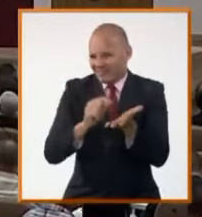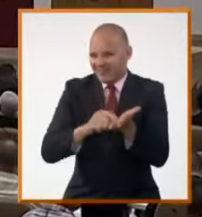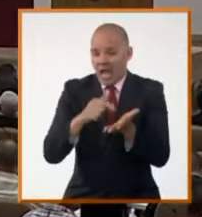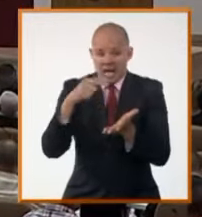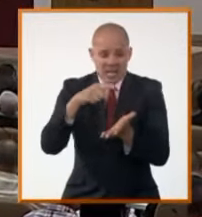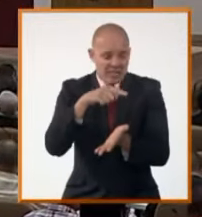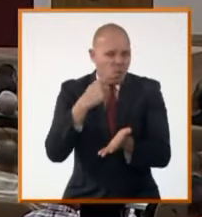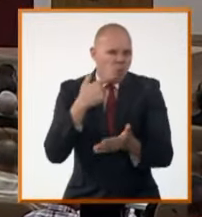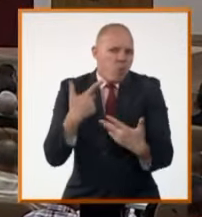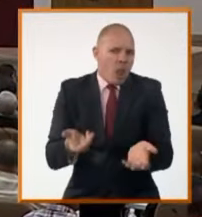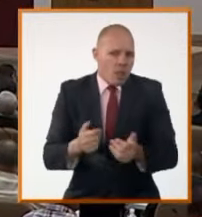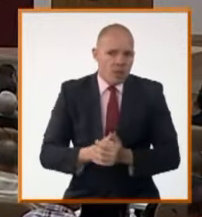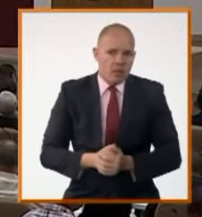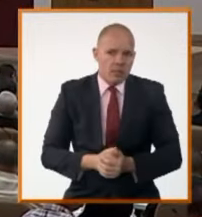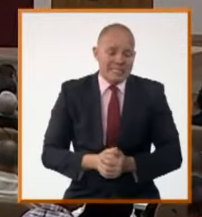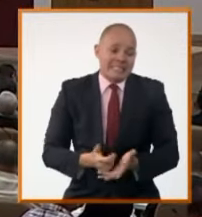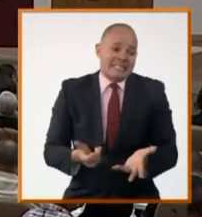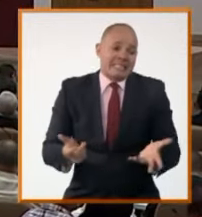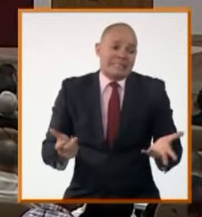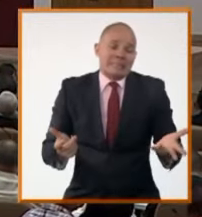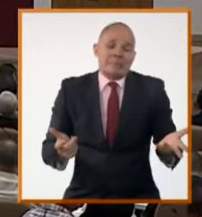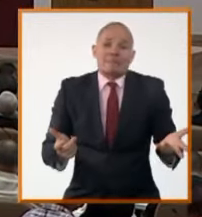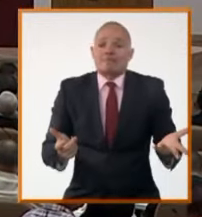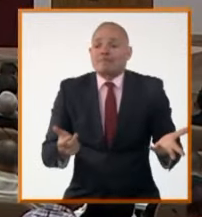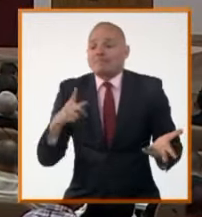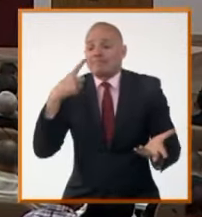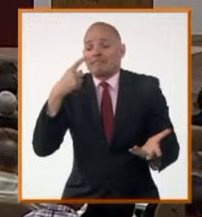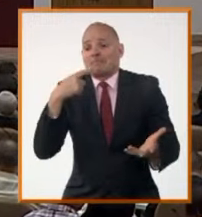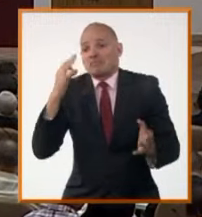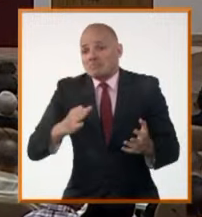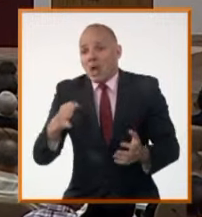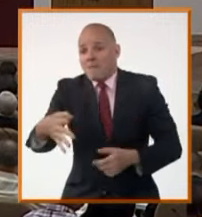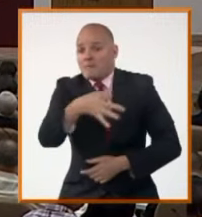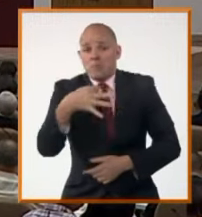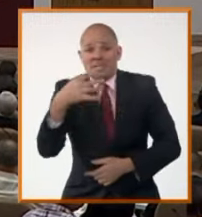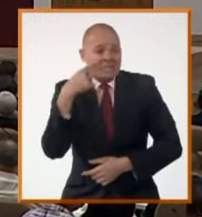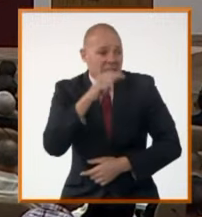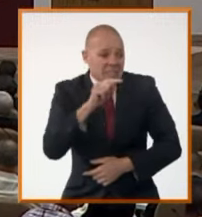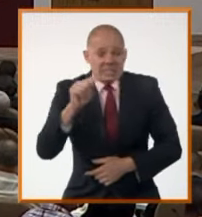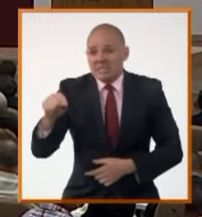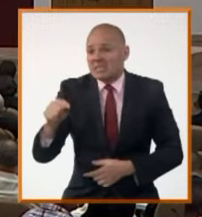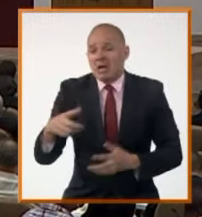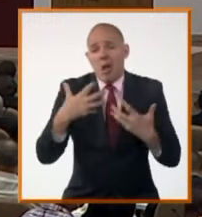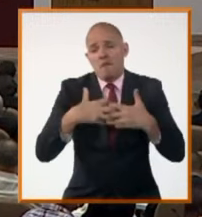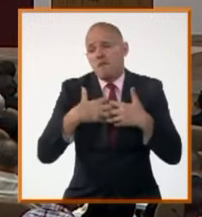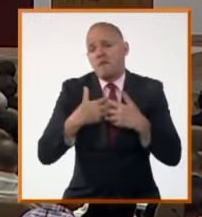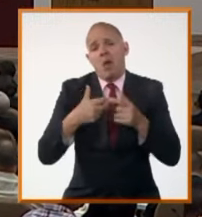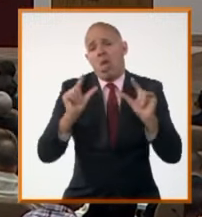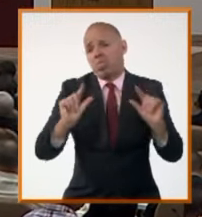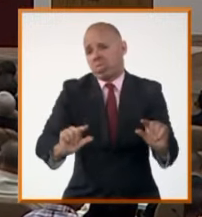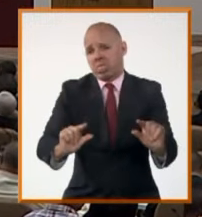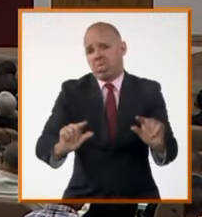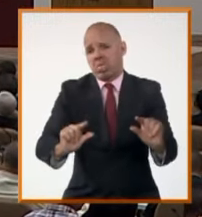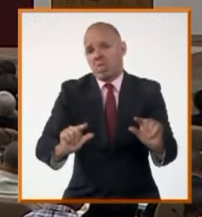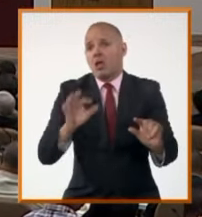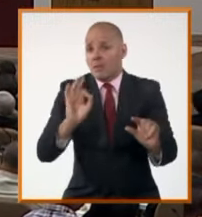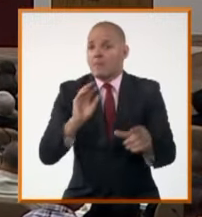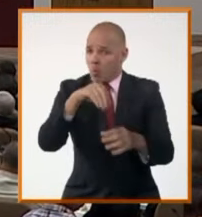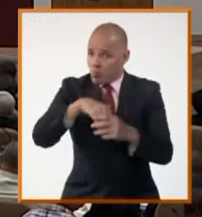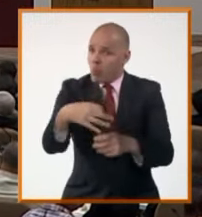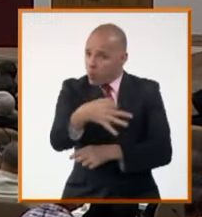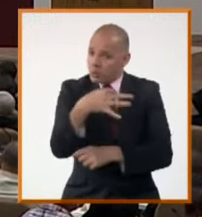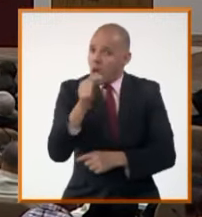la identificación de todas las potencialidades que hay en cada territorio para producir en el propio municipio